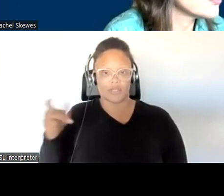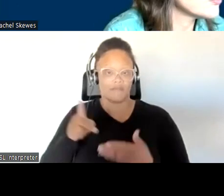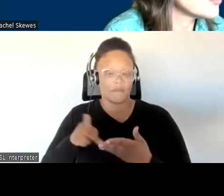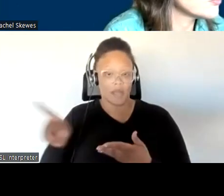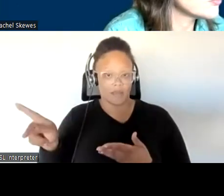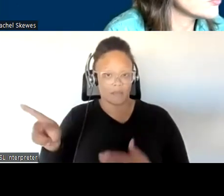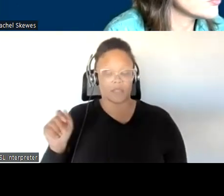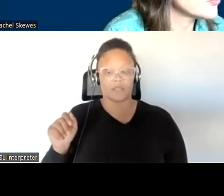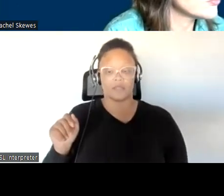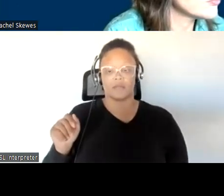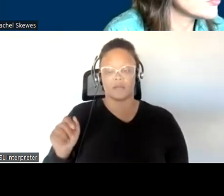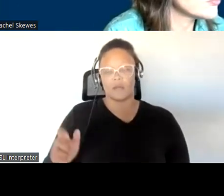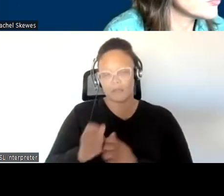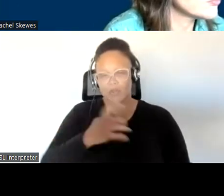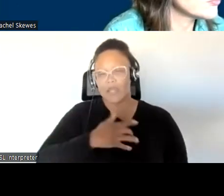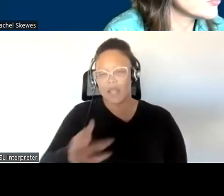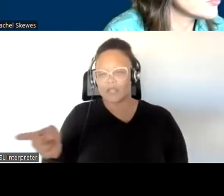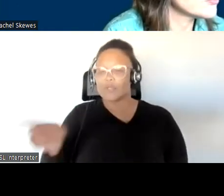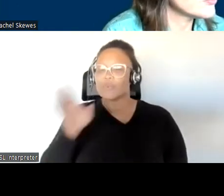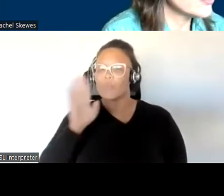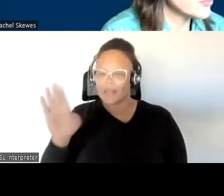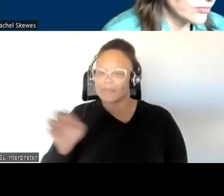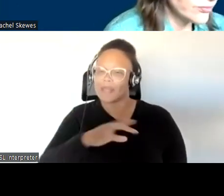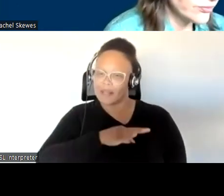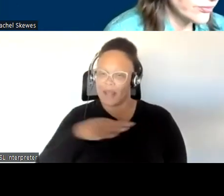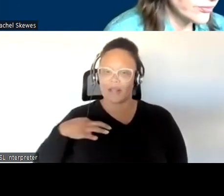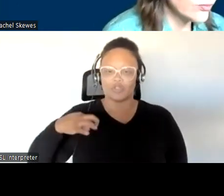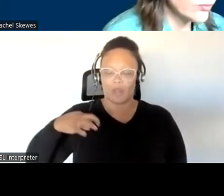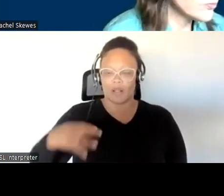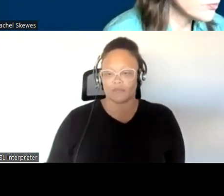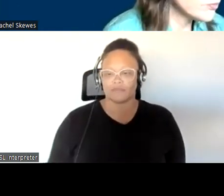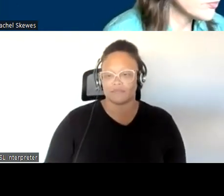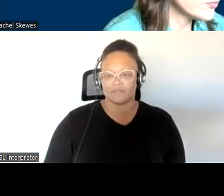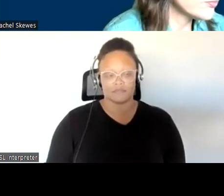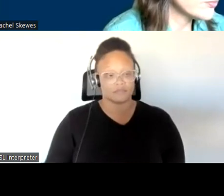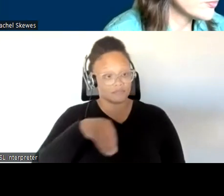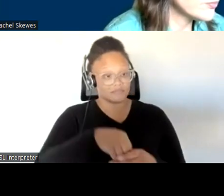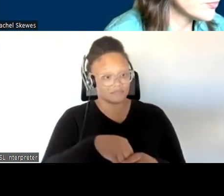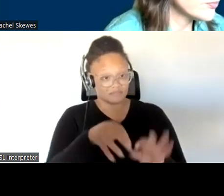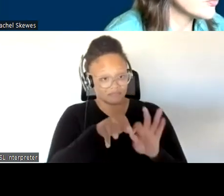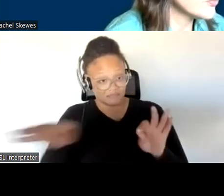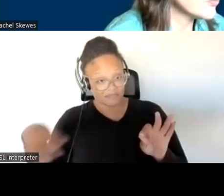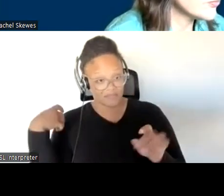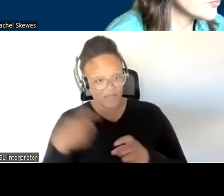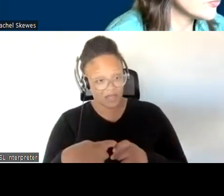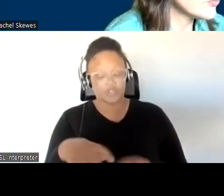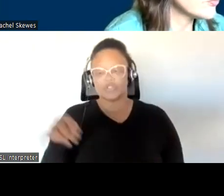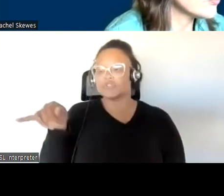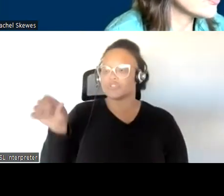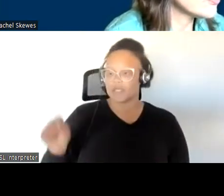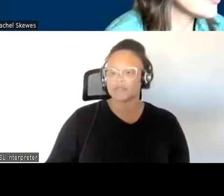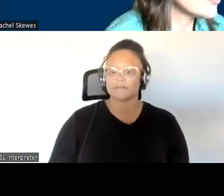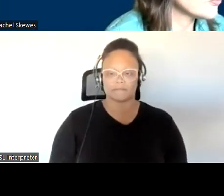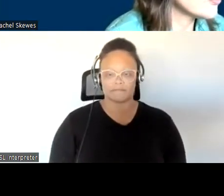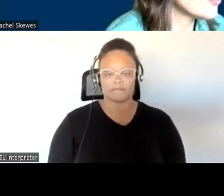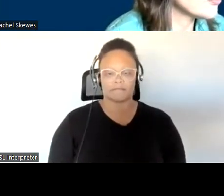calificar. Ok, si al caso lo llena, ¿está en español? Sí, sí, está Ok. disponible en inglés, español y en Ok.